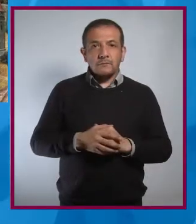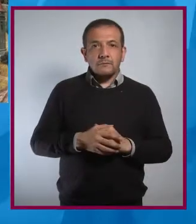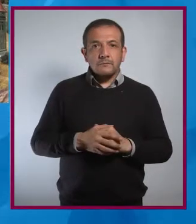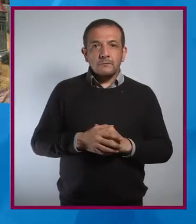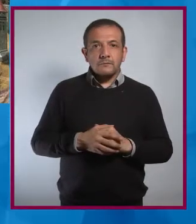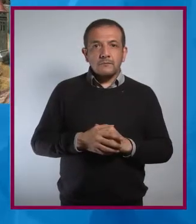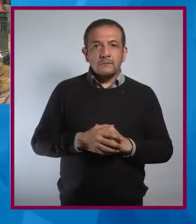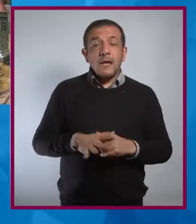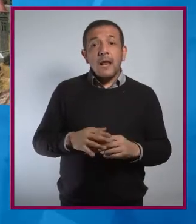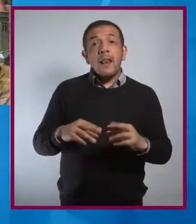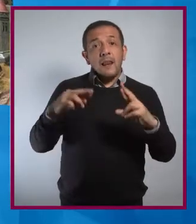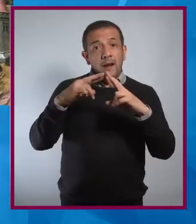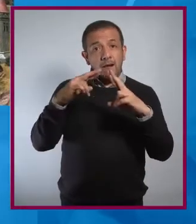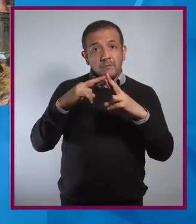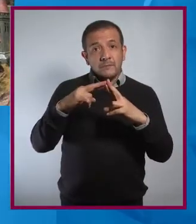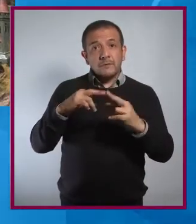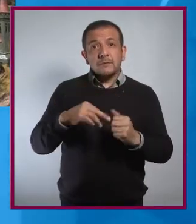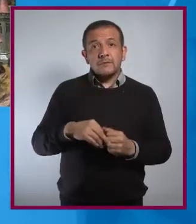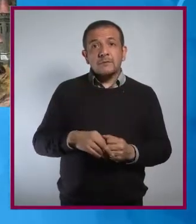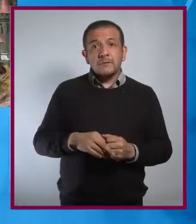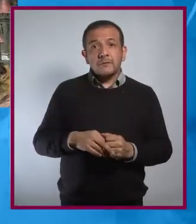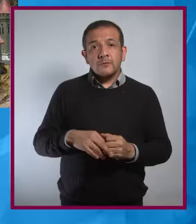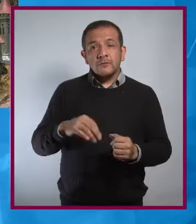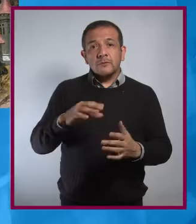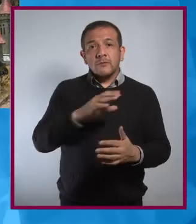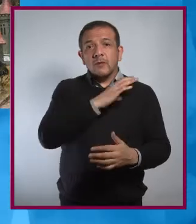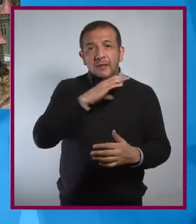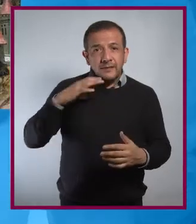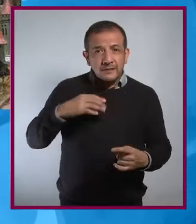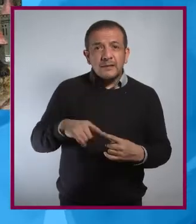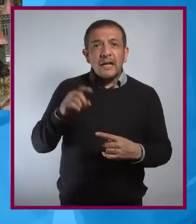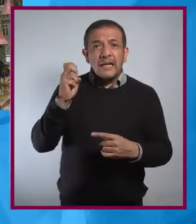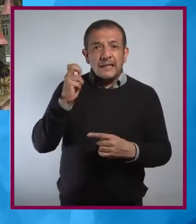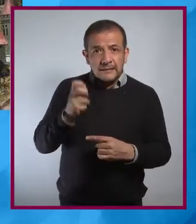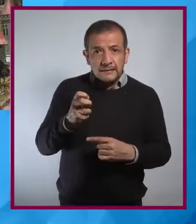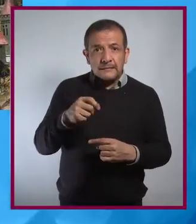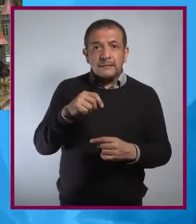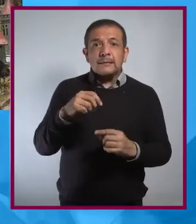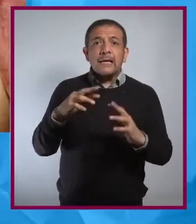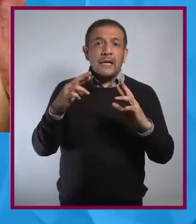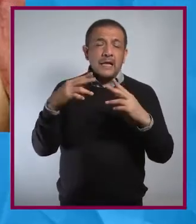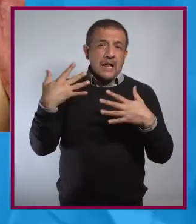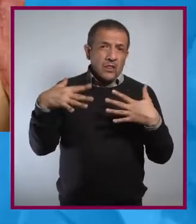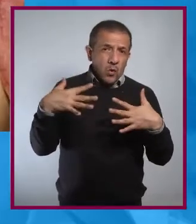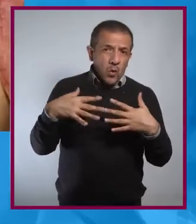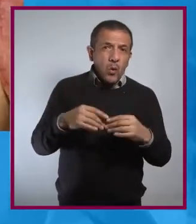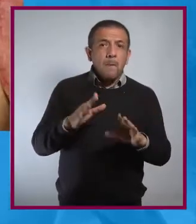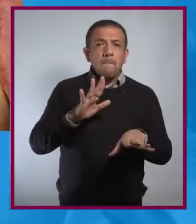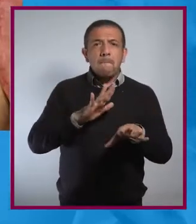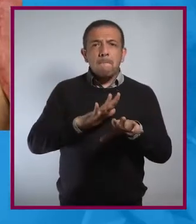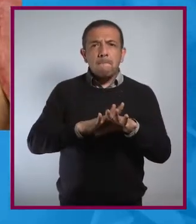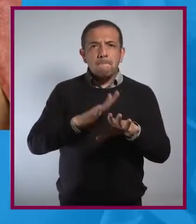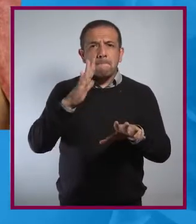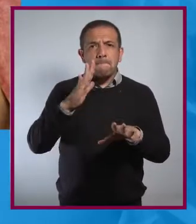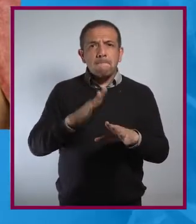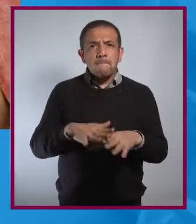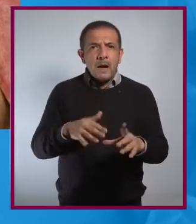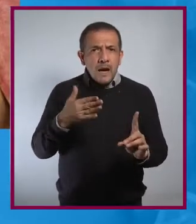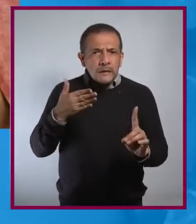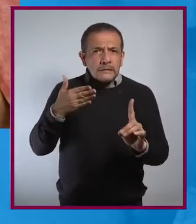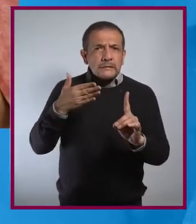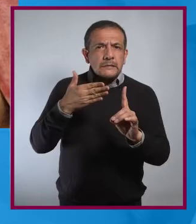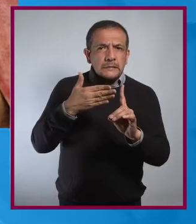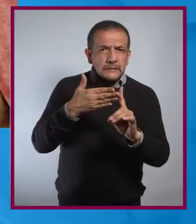Con el cristianismo, el dolor se explicaba en una manera más religiosa y espiritual. Si te das cuenta,